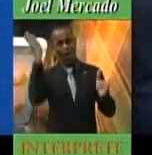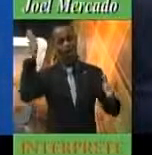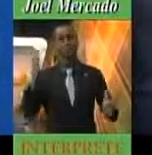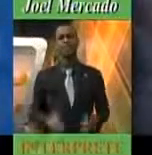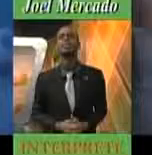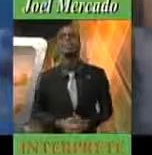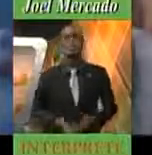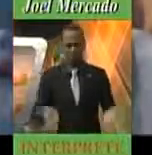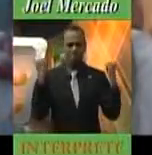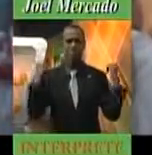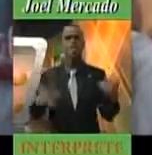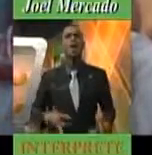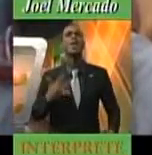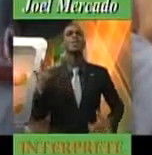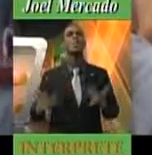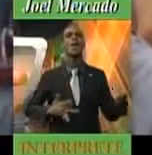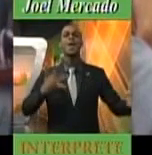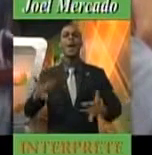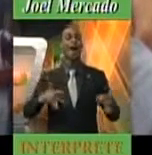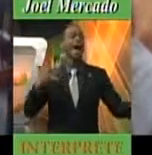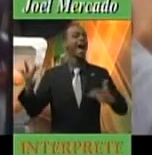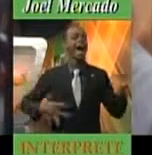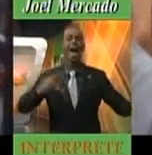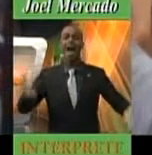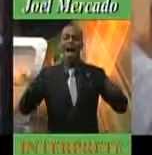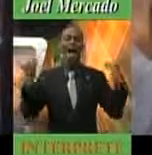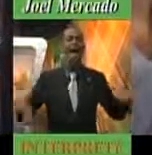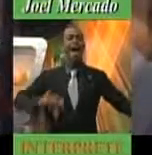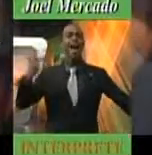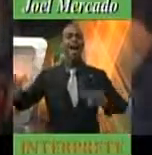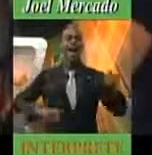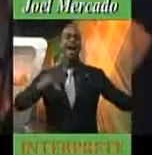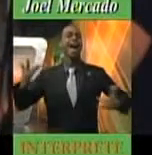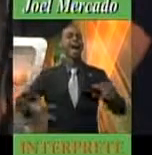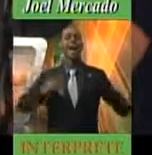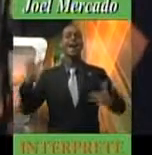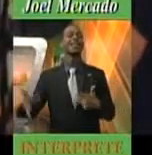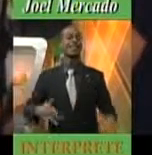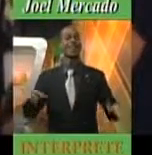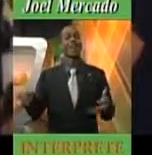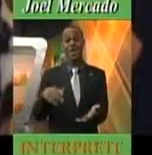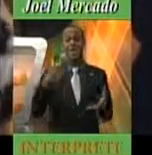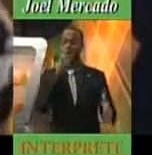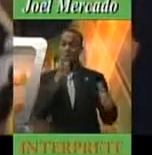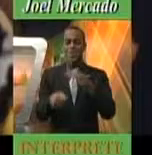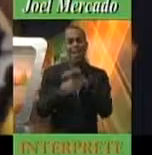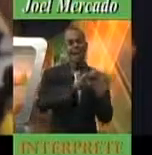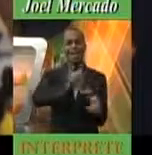Saliendo.